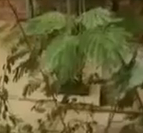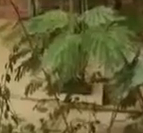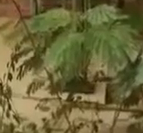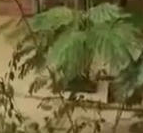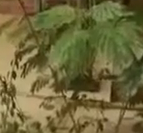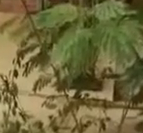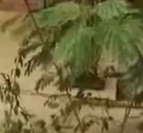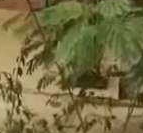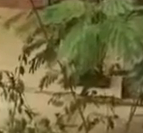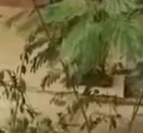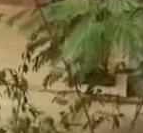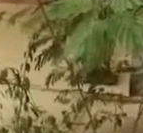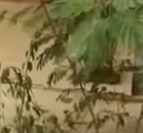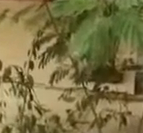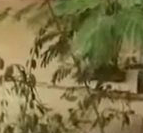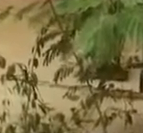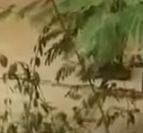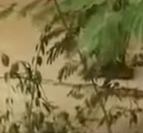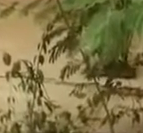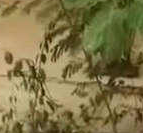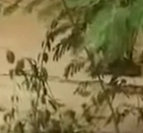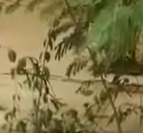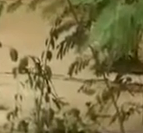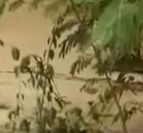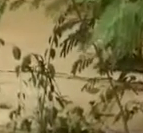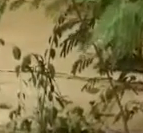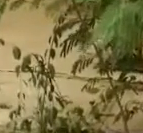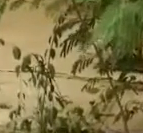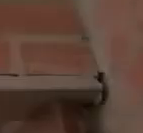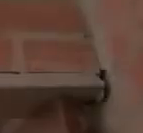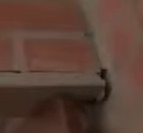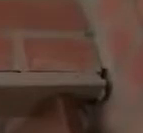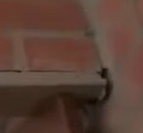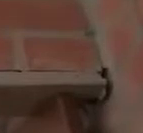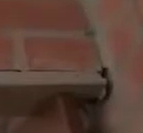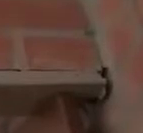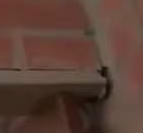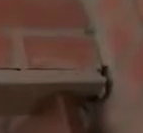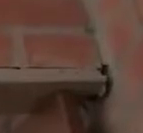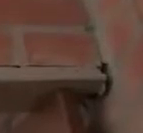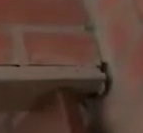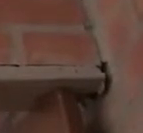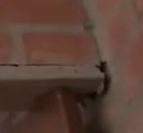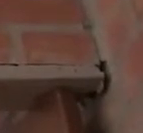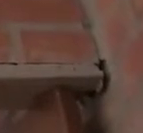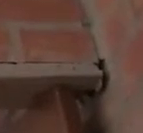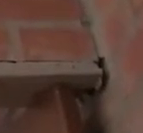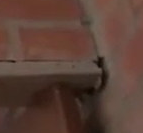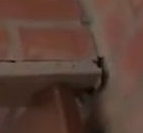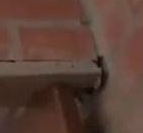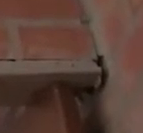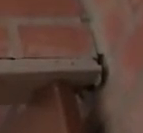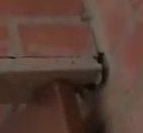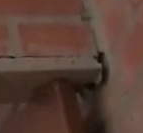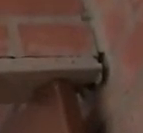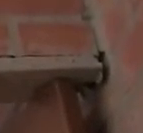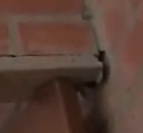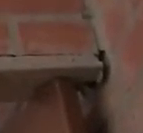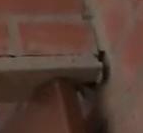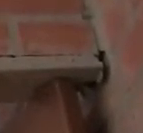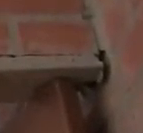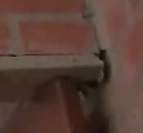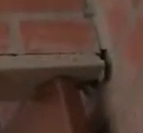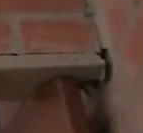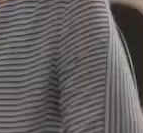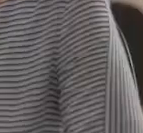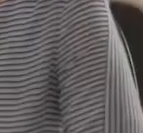empresas pudieran participar en los mismos. Así, evitamos que, como se había vuelto costumbre, en los procesos contractuales apareciera un único